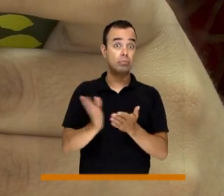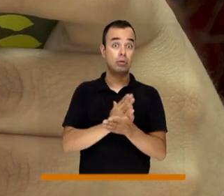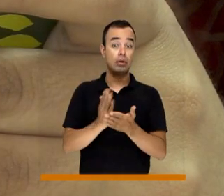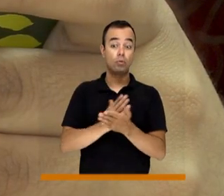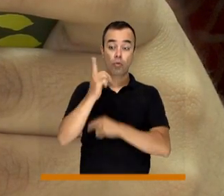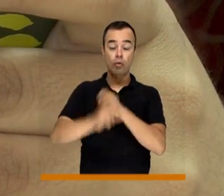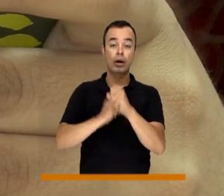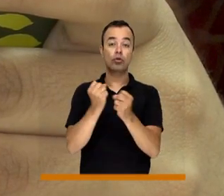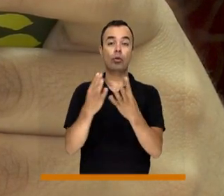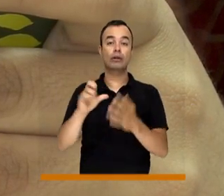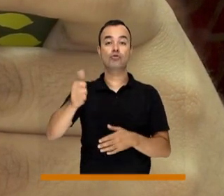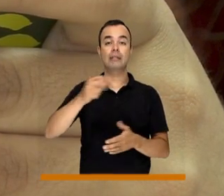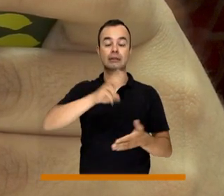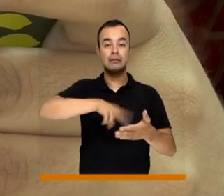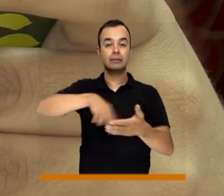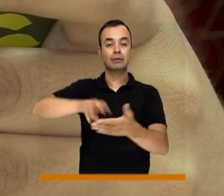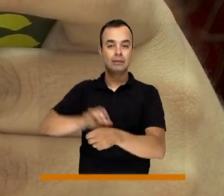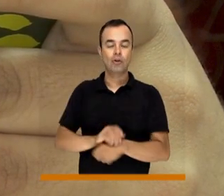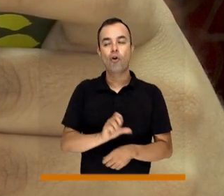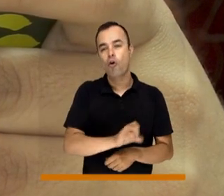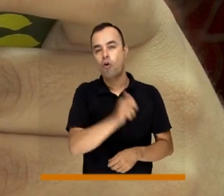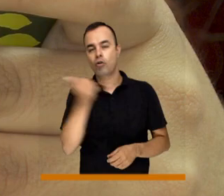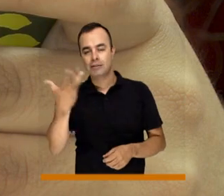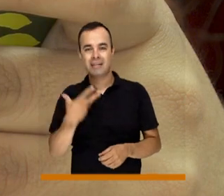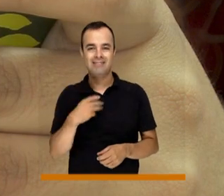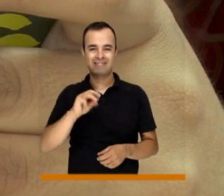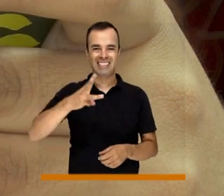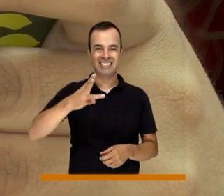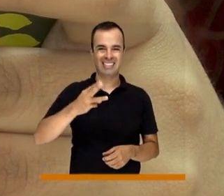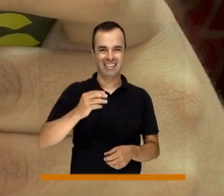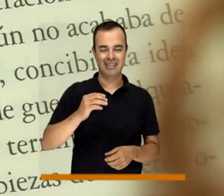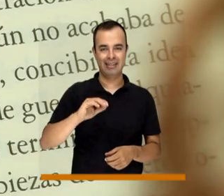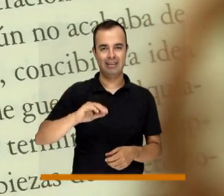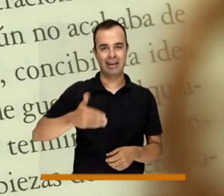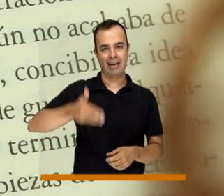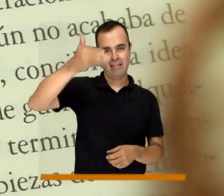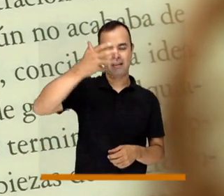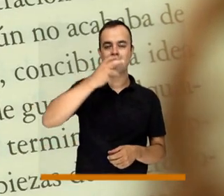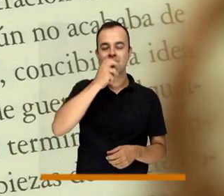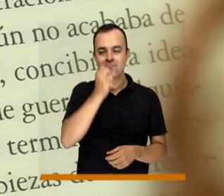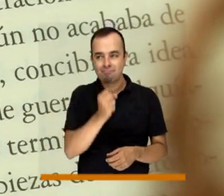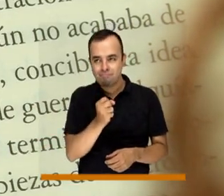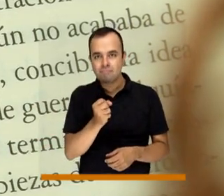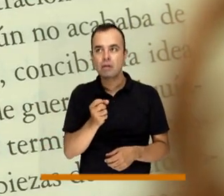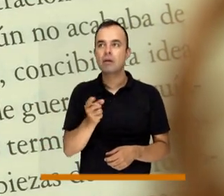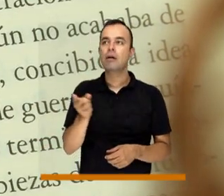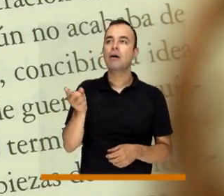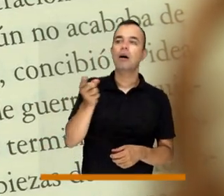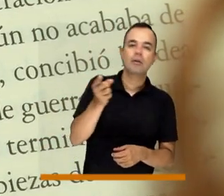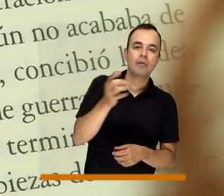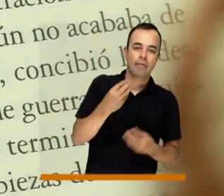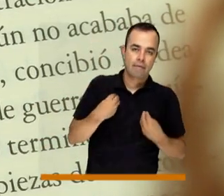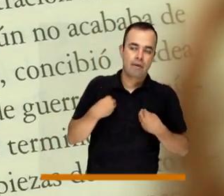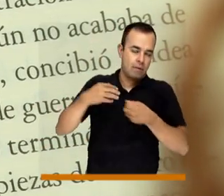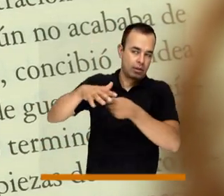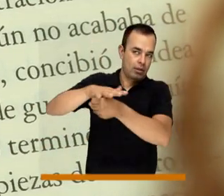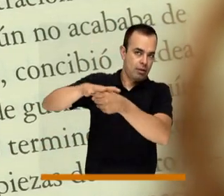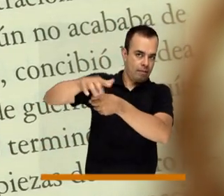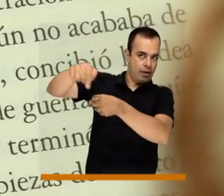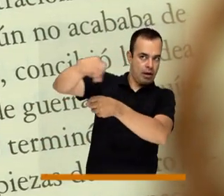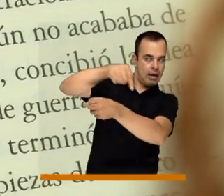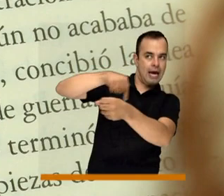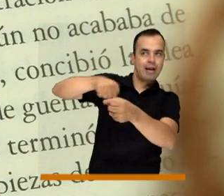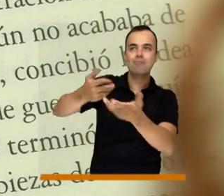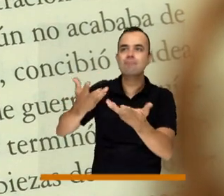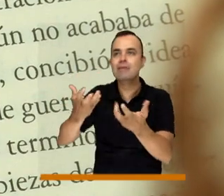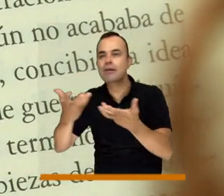libros. Y tenemos grupos de la tercera edad que también son personas que habitan el barrio y que están buscando con quién conversar